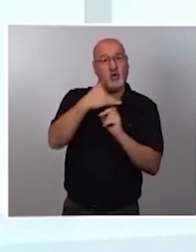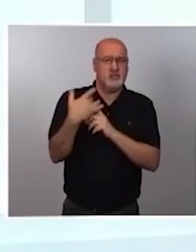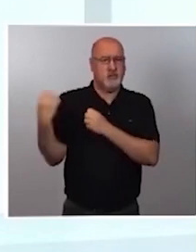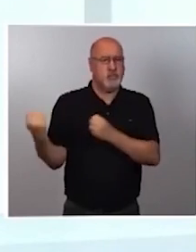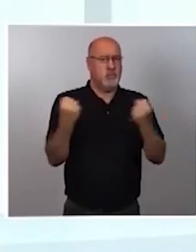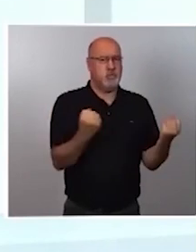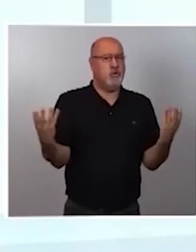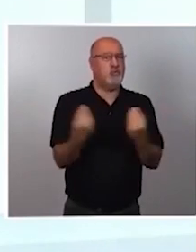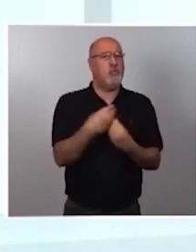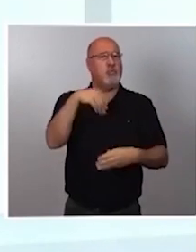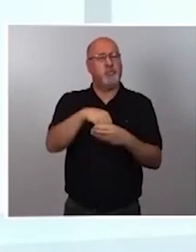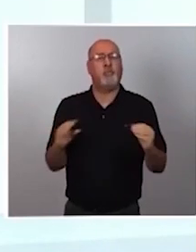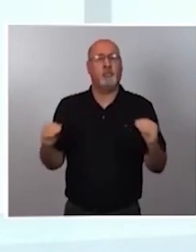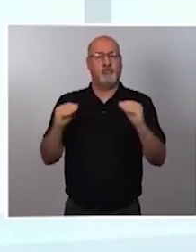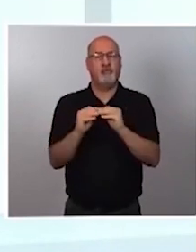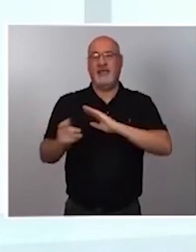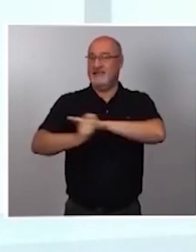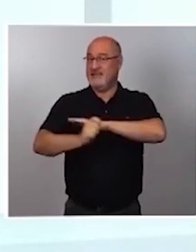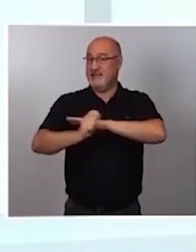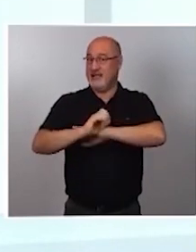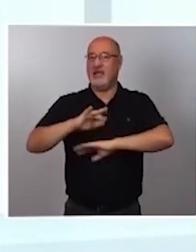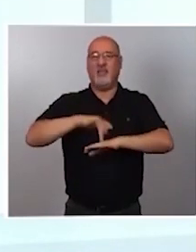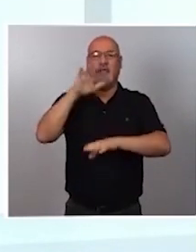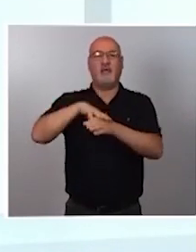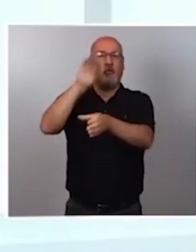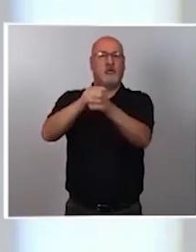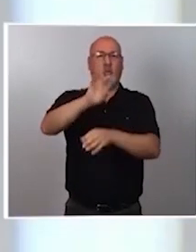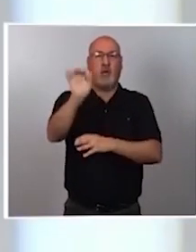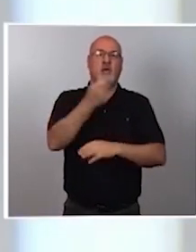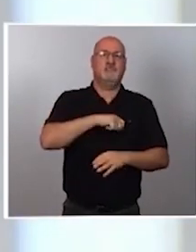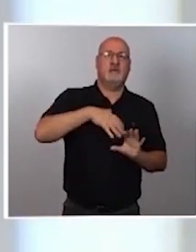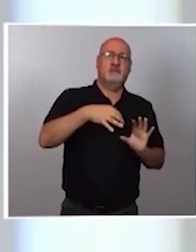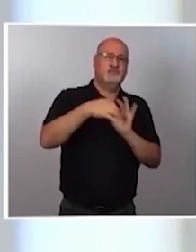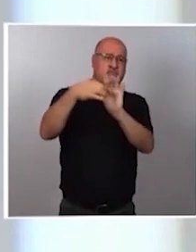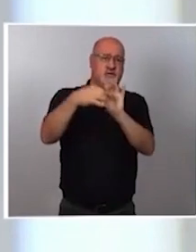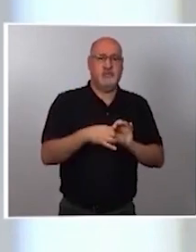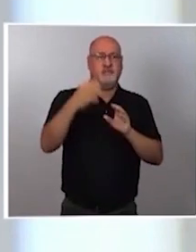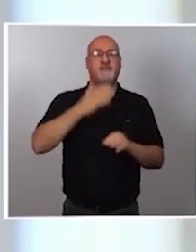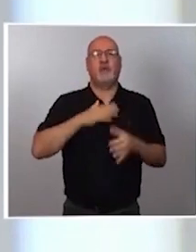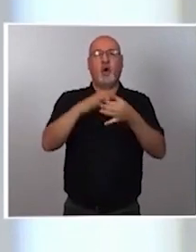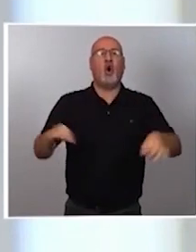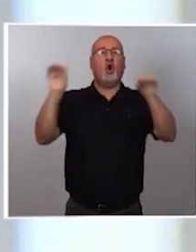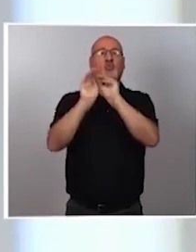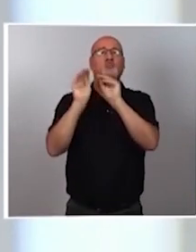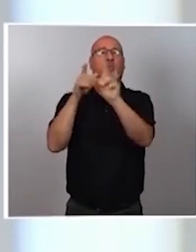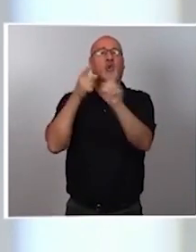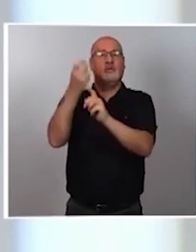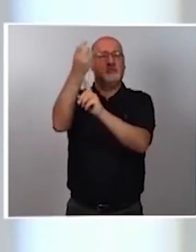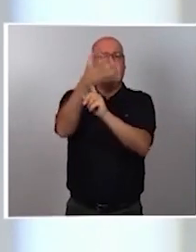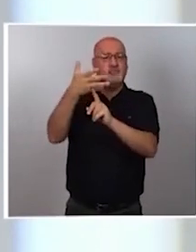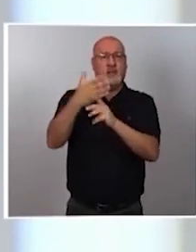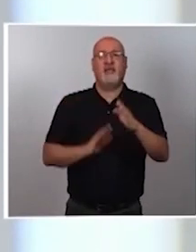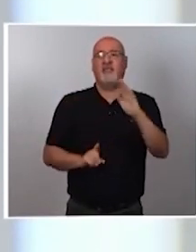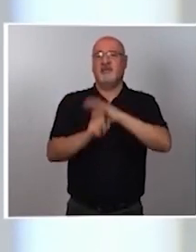ellos ellos quieren que los seres humanos sean unos de la bless para ello eso es lo que